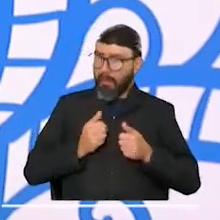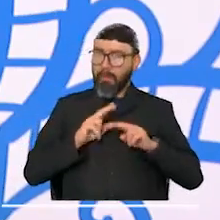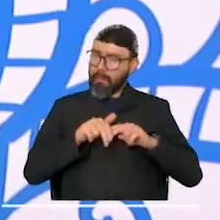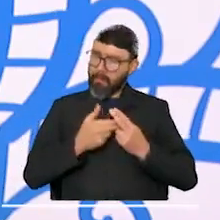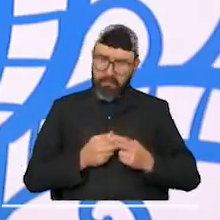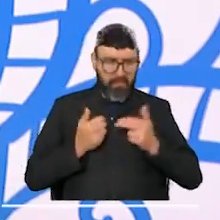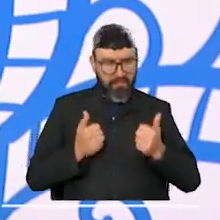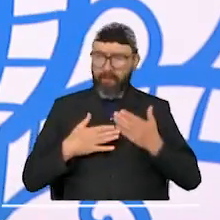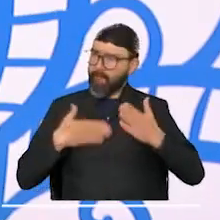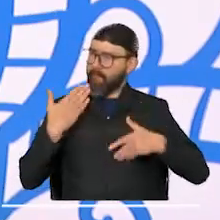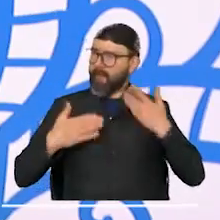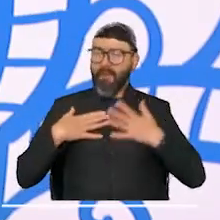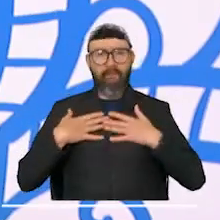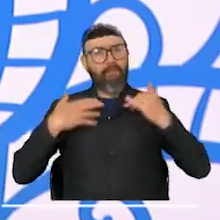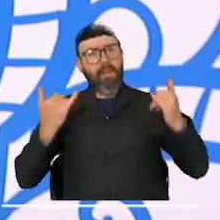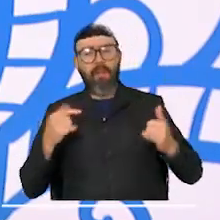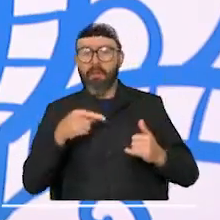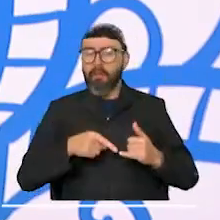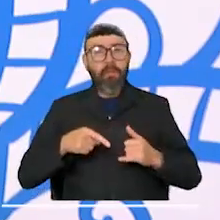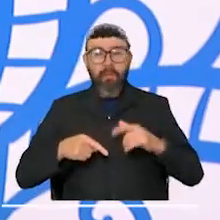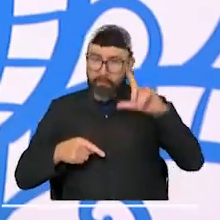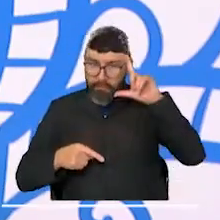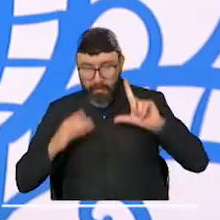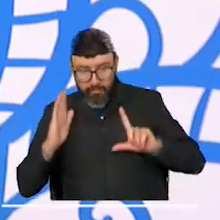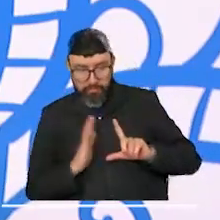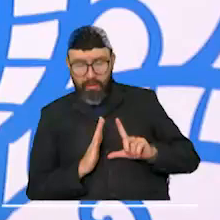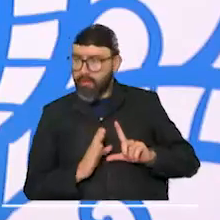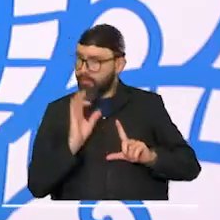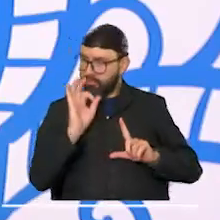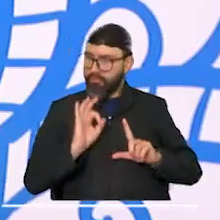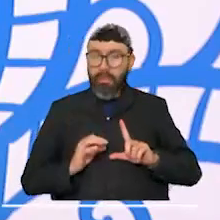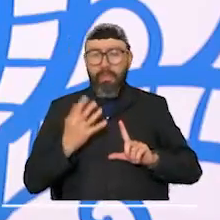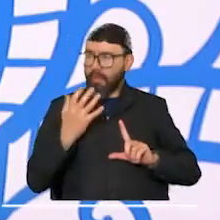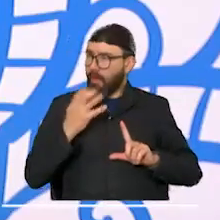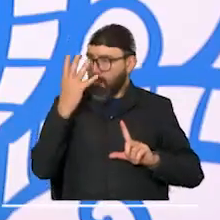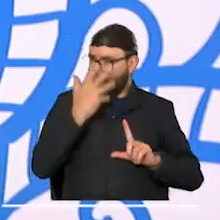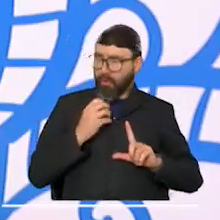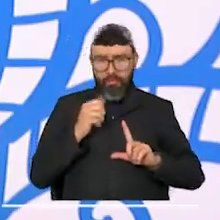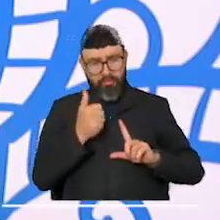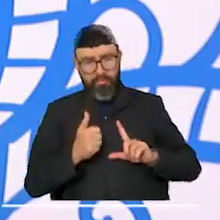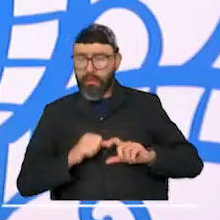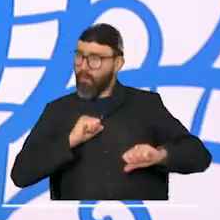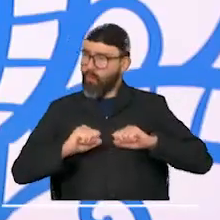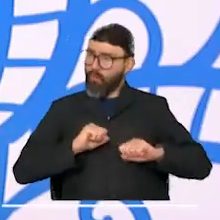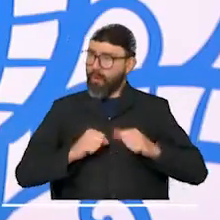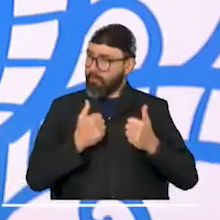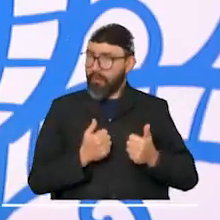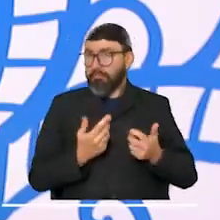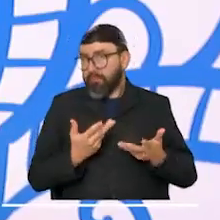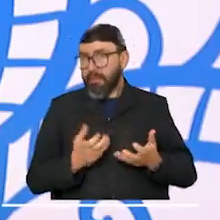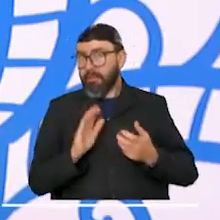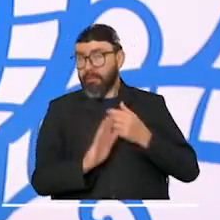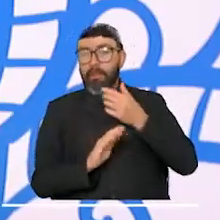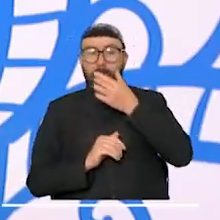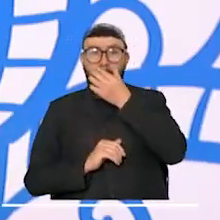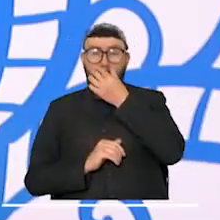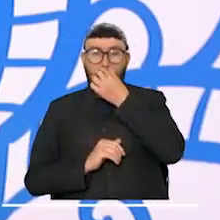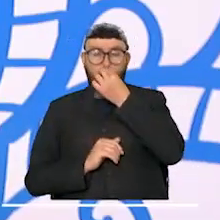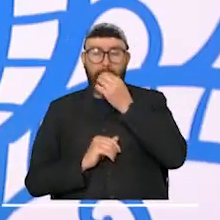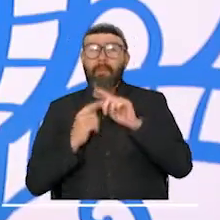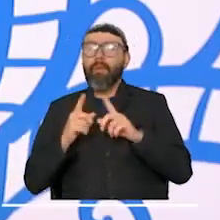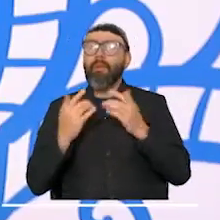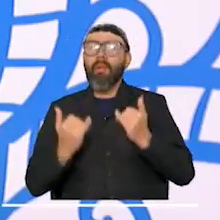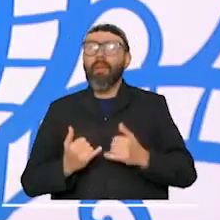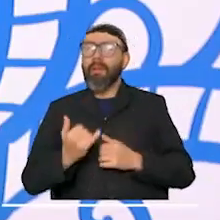y tener nuestros órganos genitales si la que lo quiere bonito bonito y funcional cierto Entonces qué está pasando ahorita